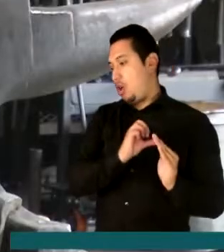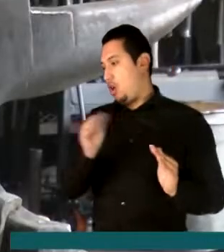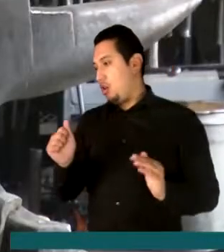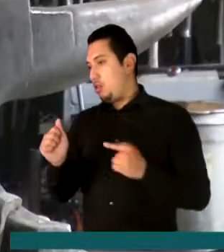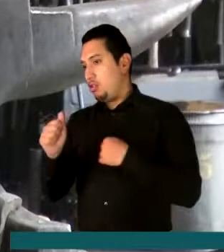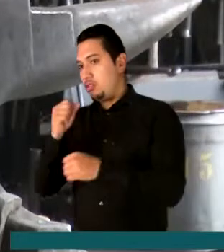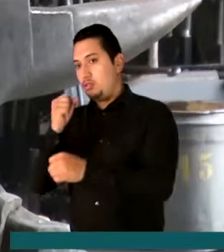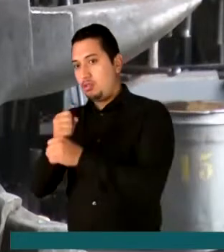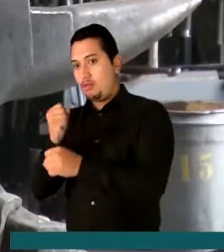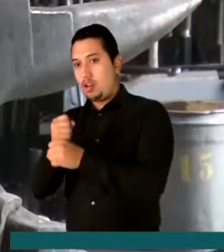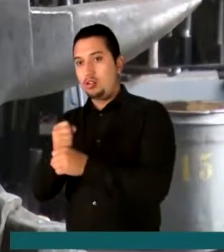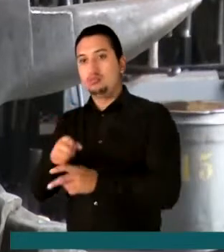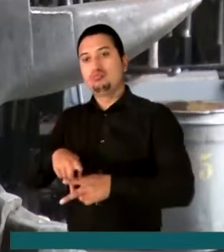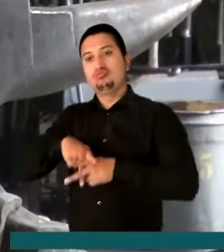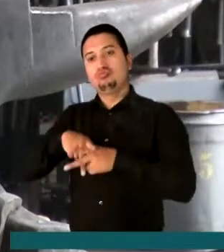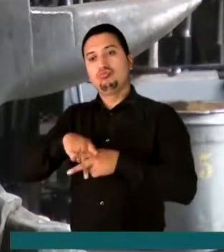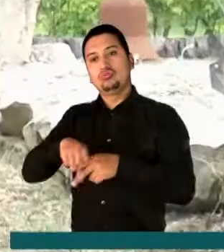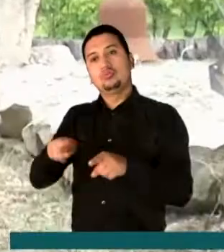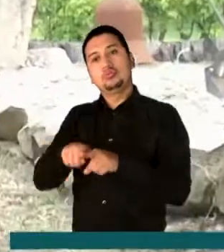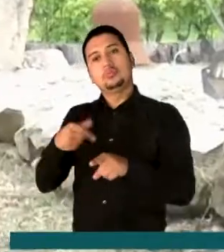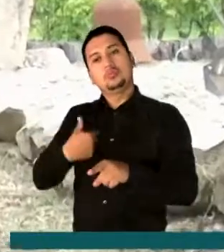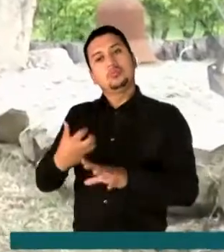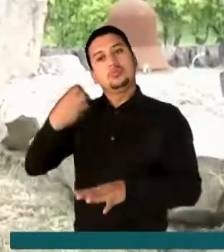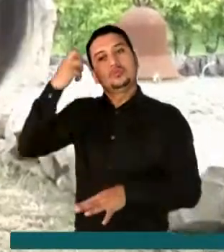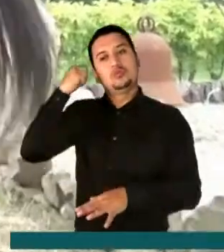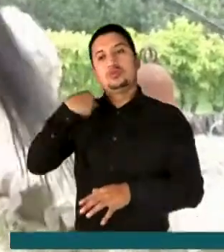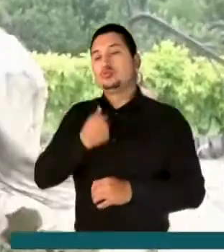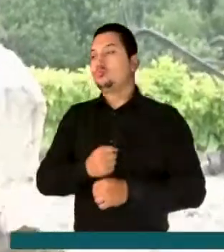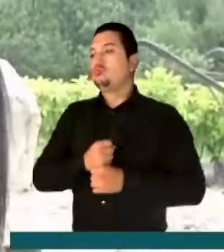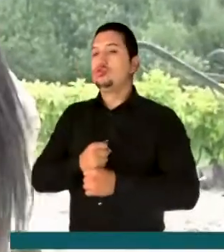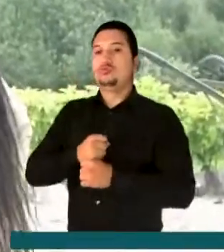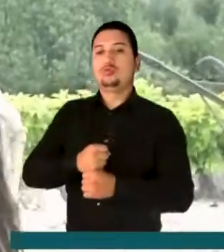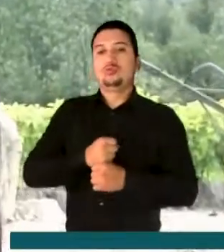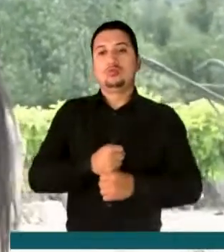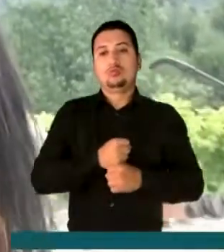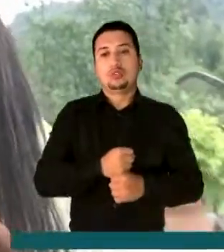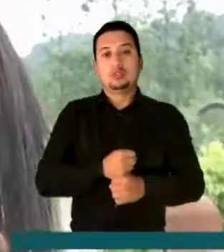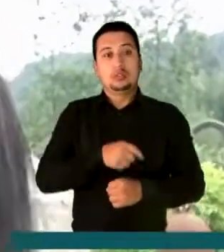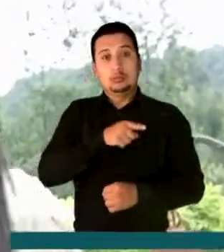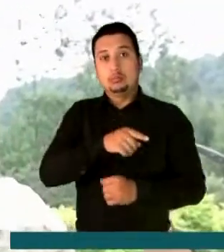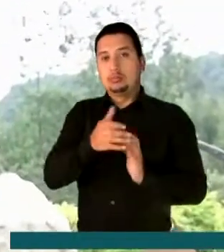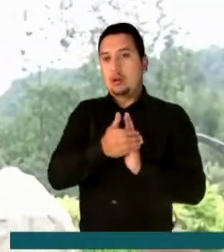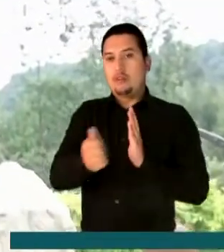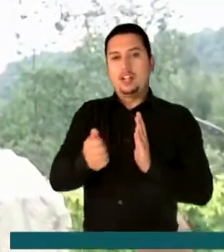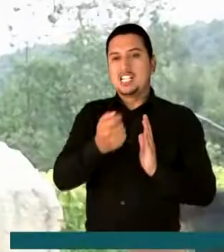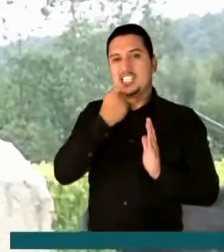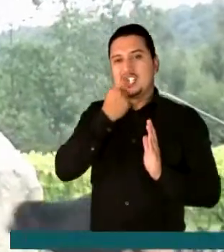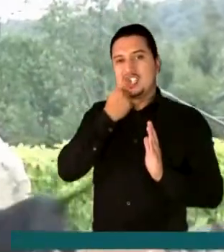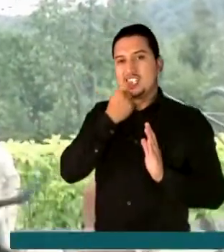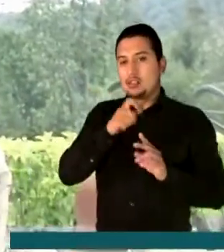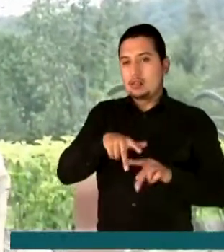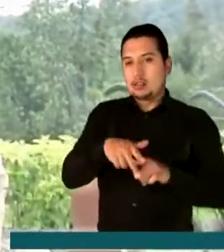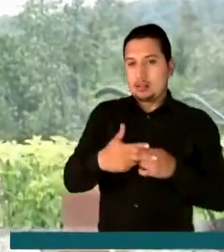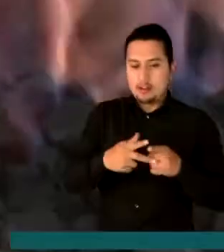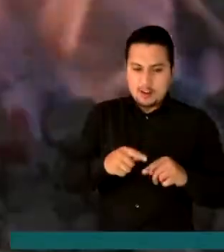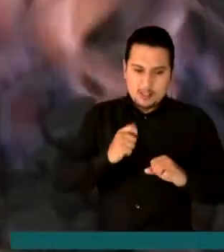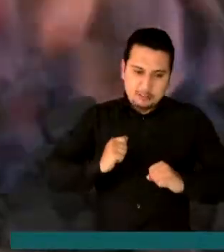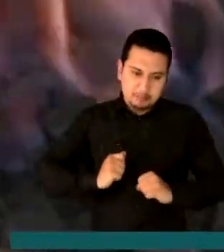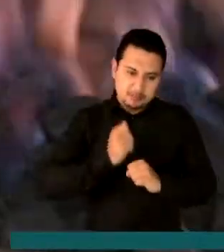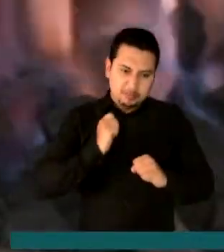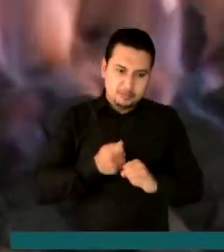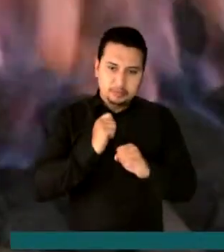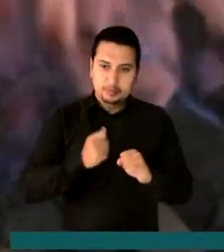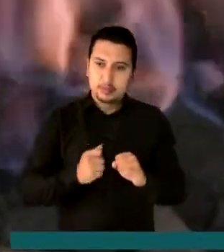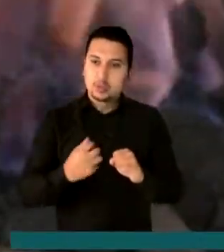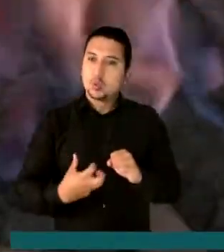caballo y me devuelvo a caballo como si estuviera en la Edad Media. Este artista plástico desarrolla piezas en hierro desde su taller y lo hace